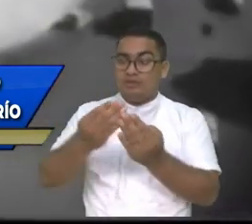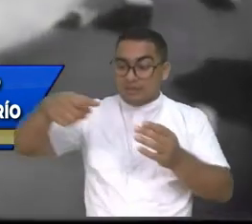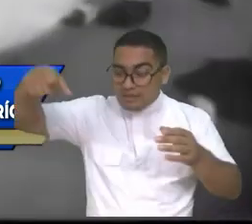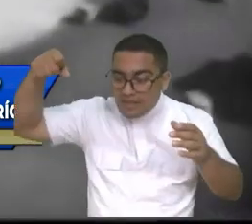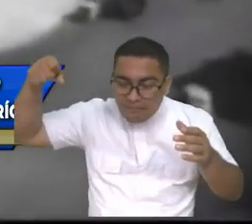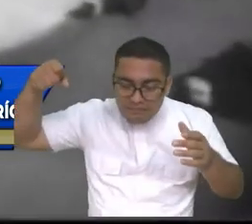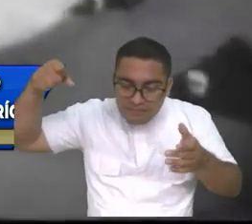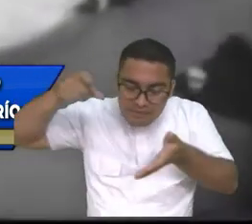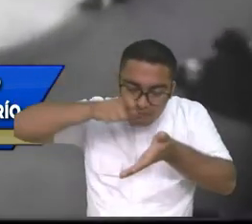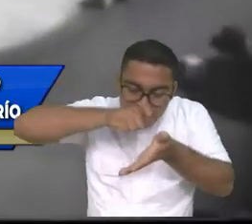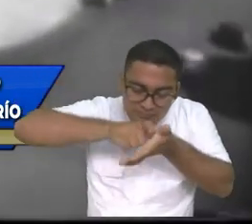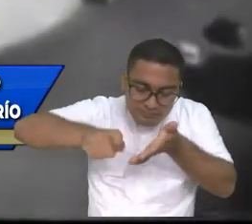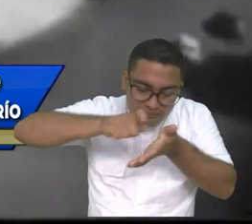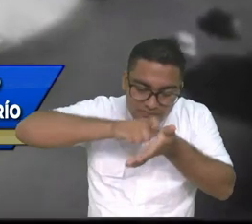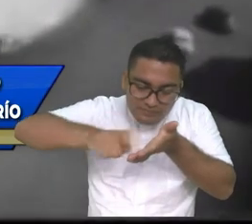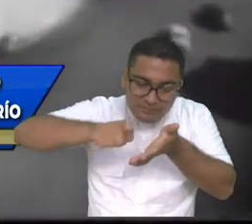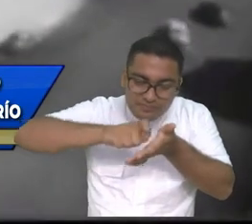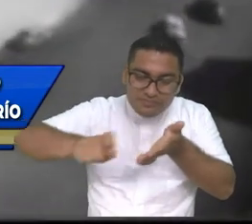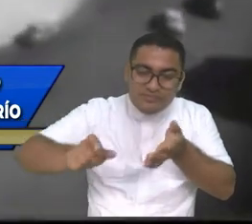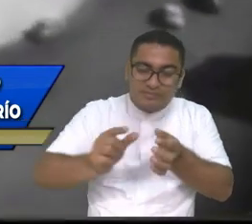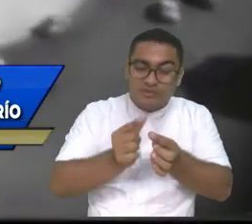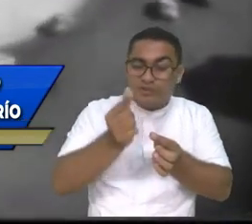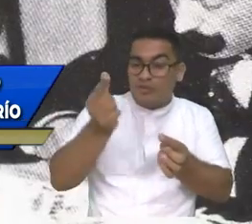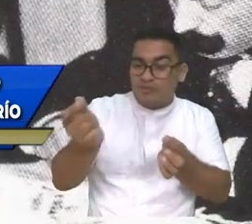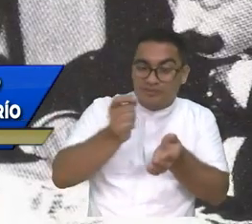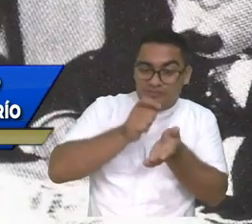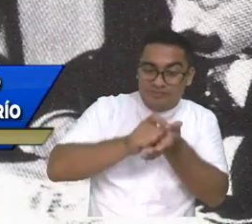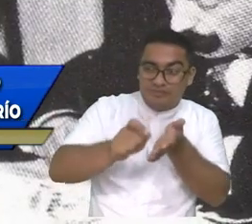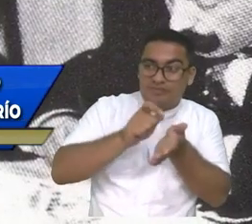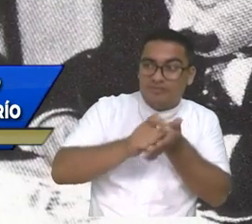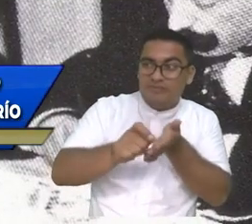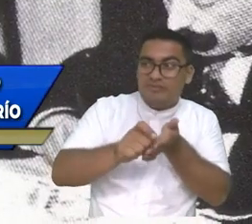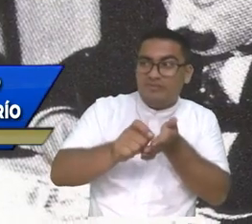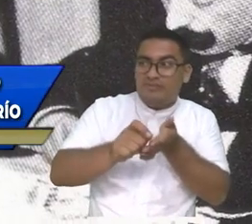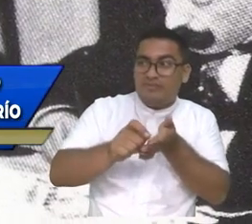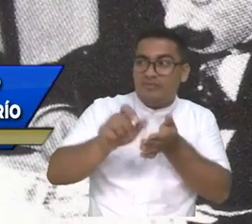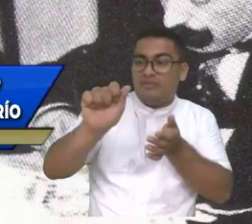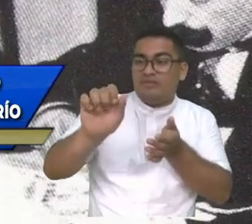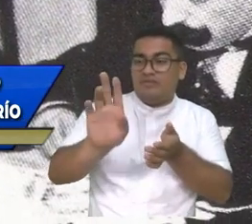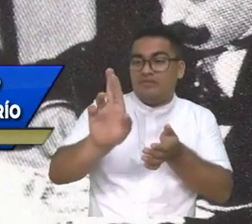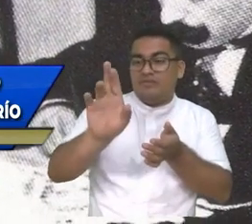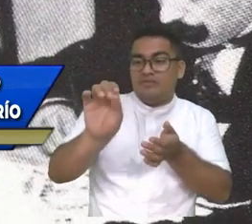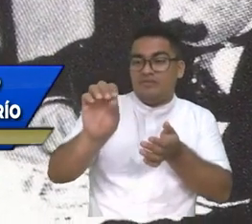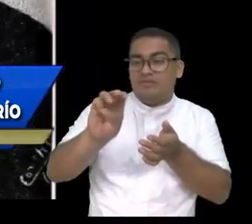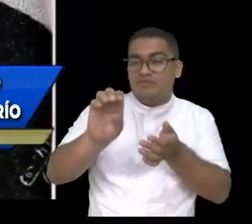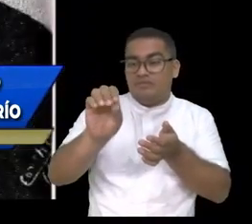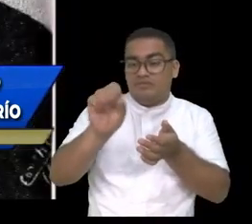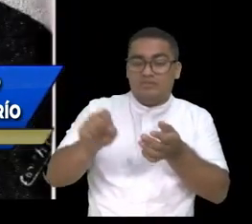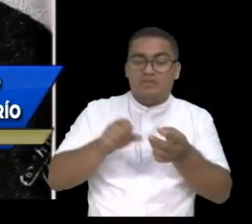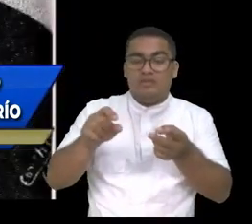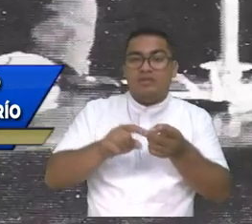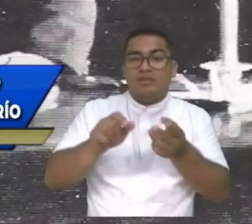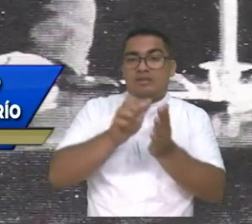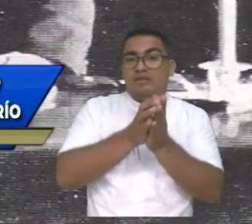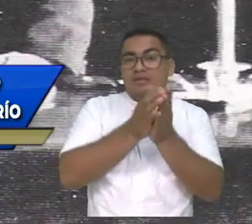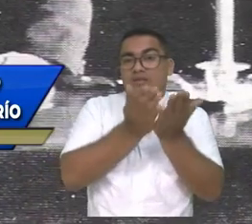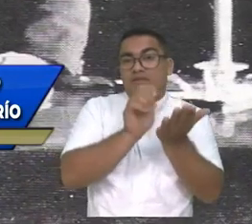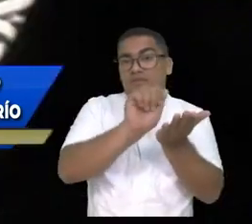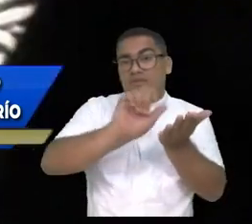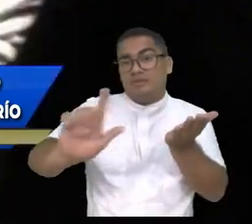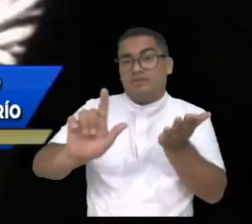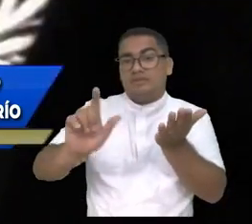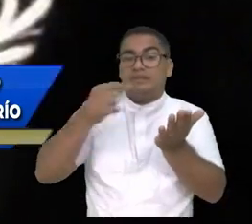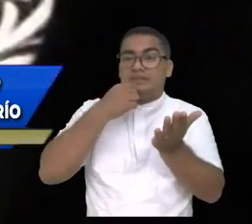estaba escribiendo. Él escribió, primero salió Abrojos y después salió Azul. Y Azul fue el